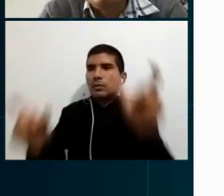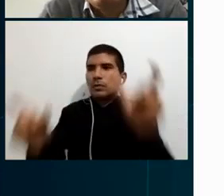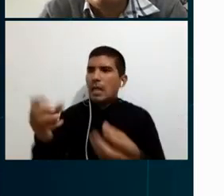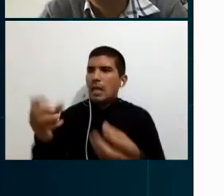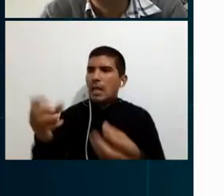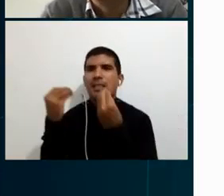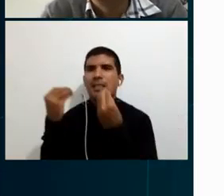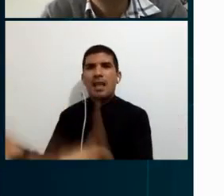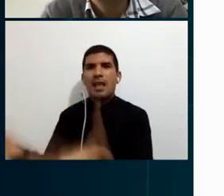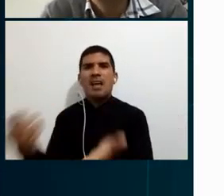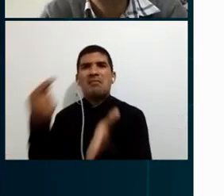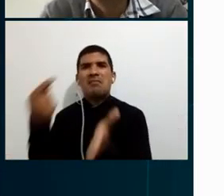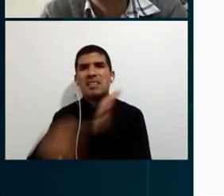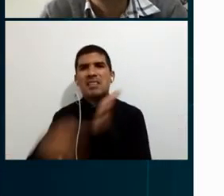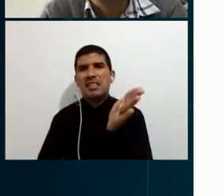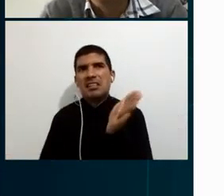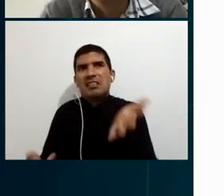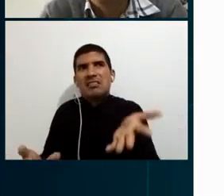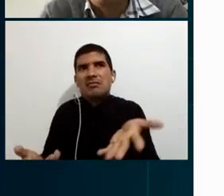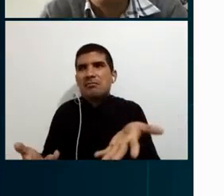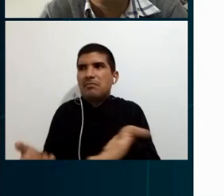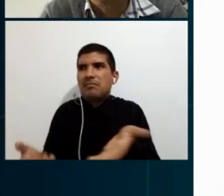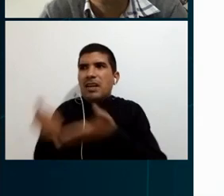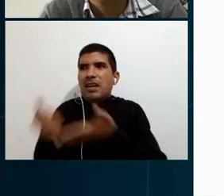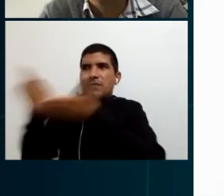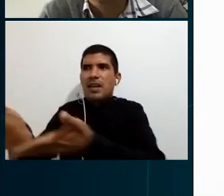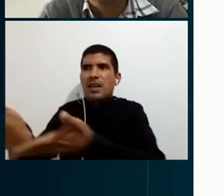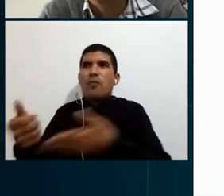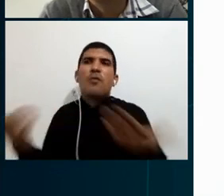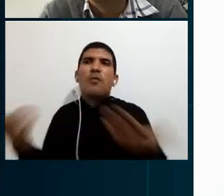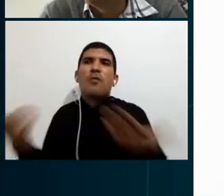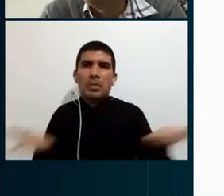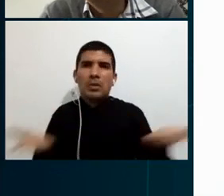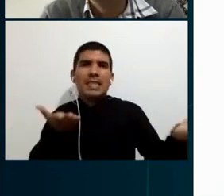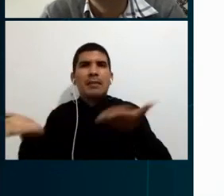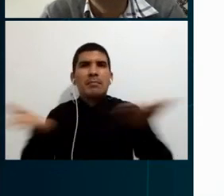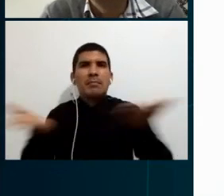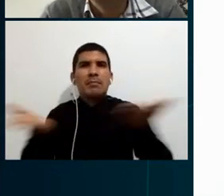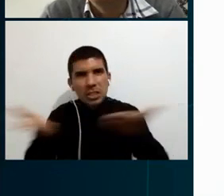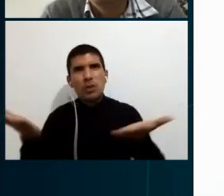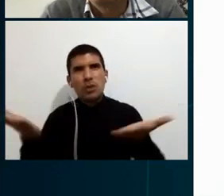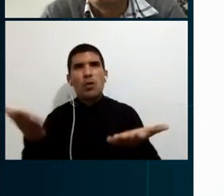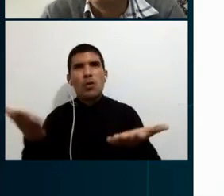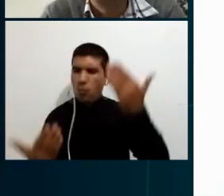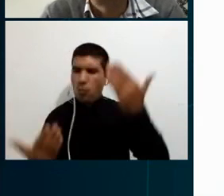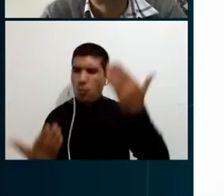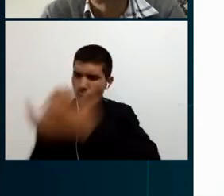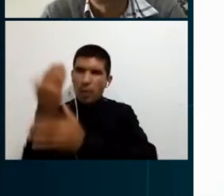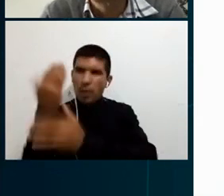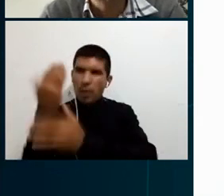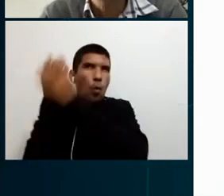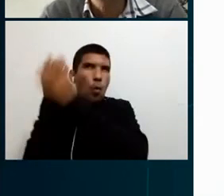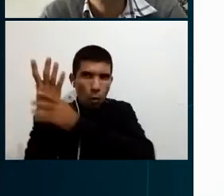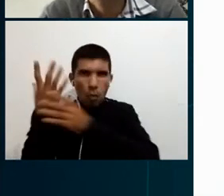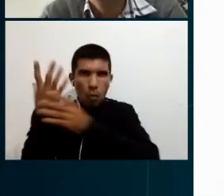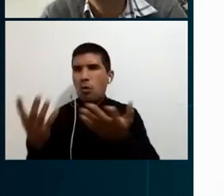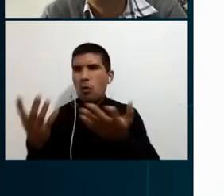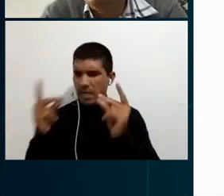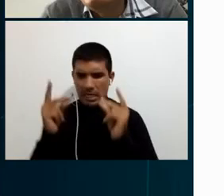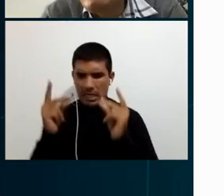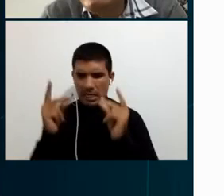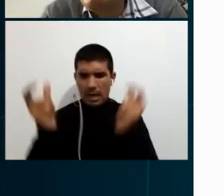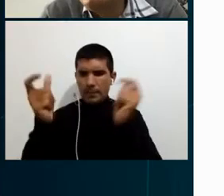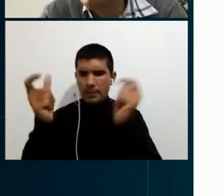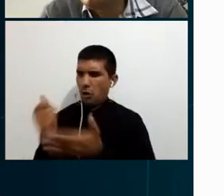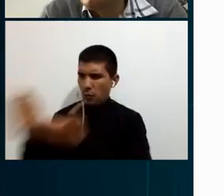Una experiencia única, un servicio innovador, un servicio confiable, un servicio en tiempo real. ¿Y